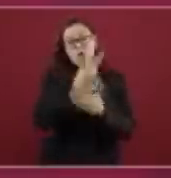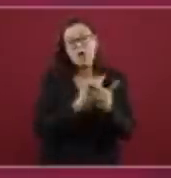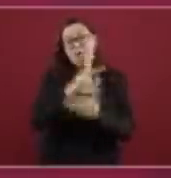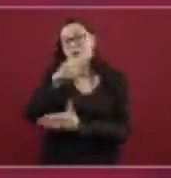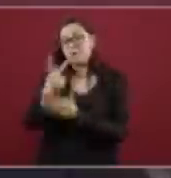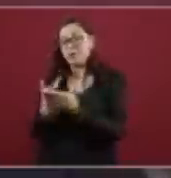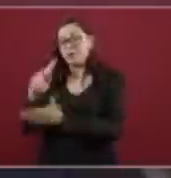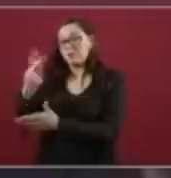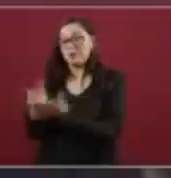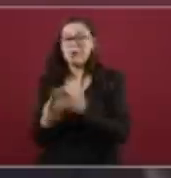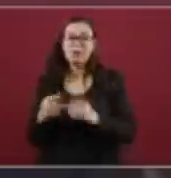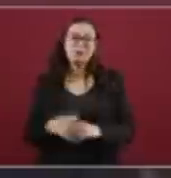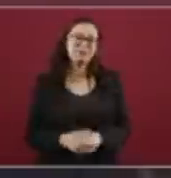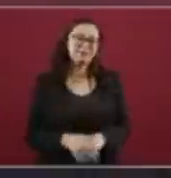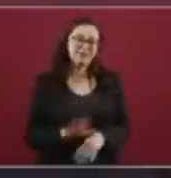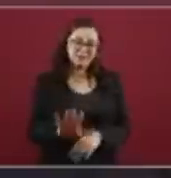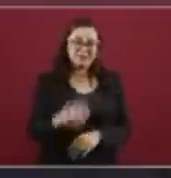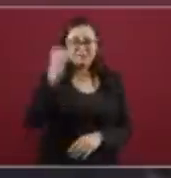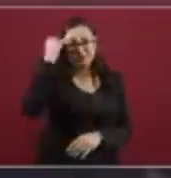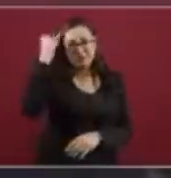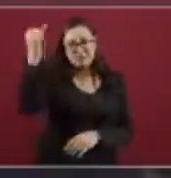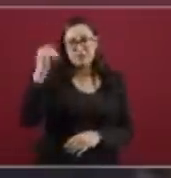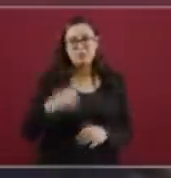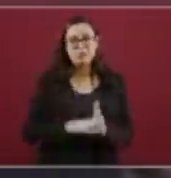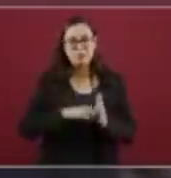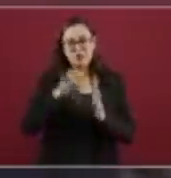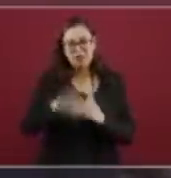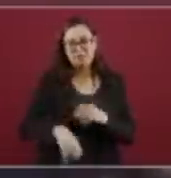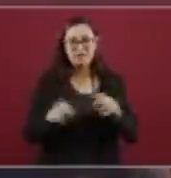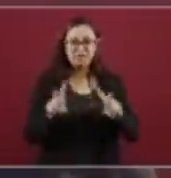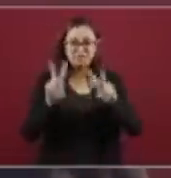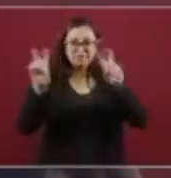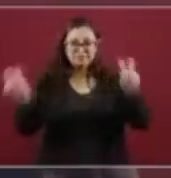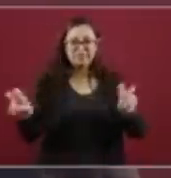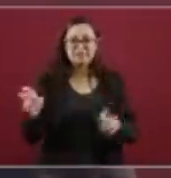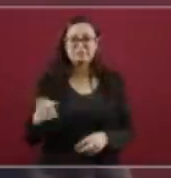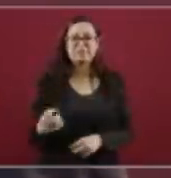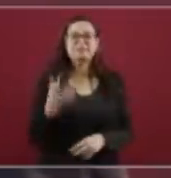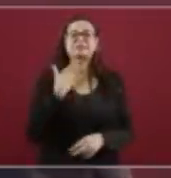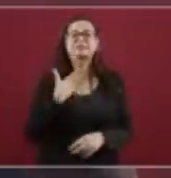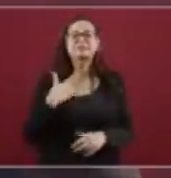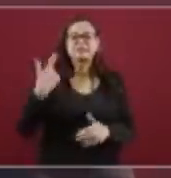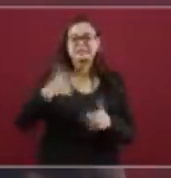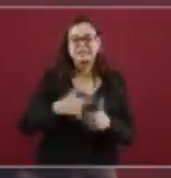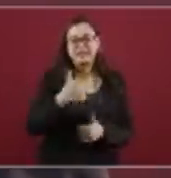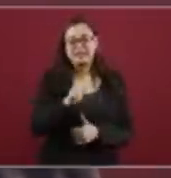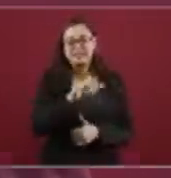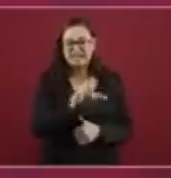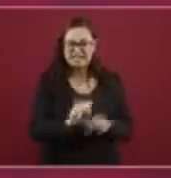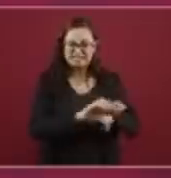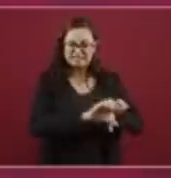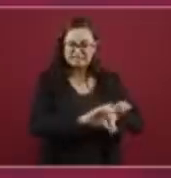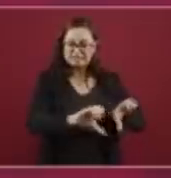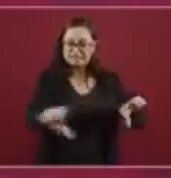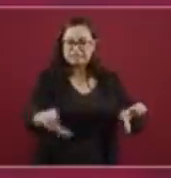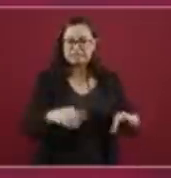de entregar, por ejemplo, los contratos para los gasoductos, que eso me trae molesto.